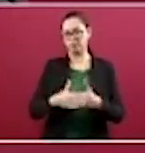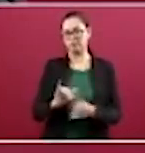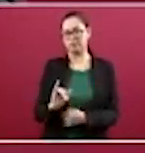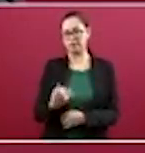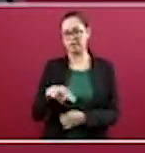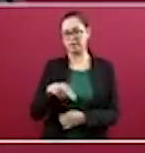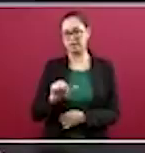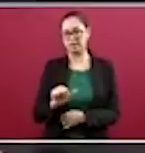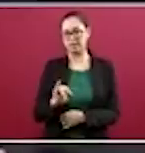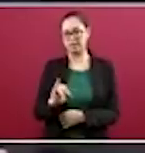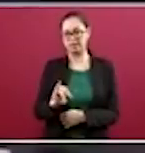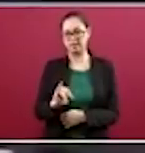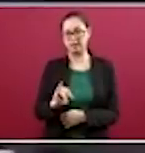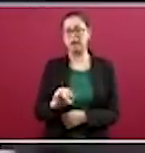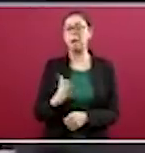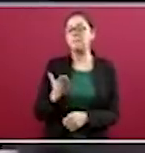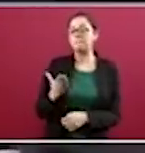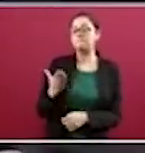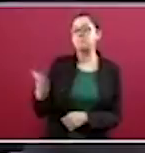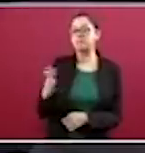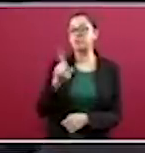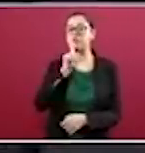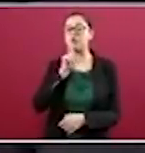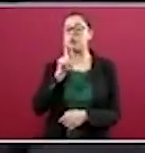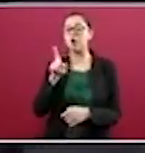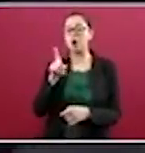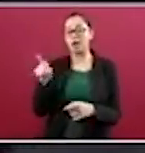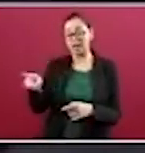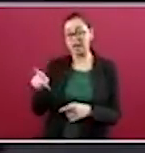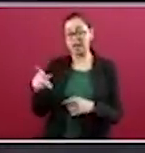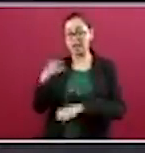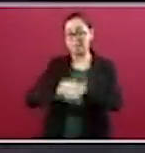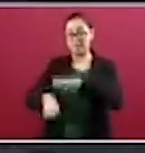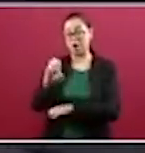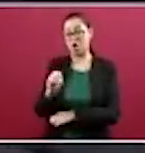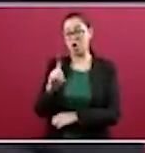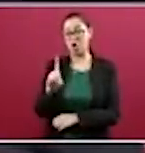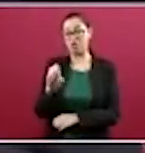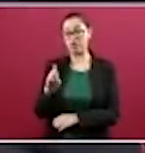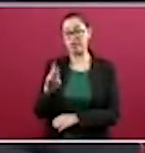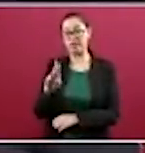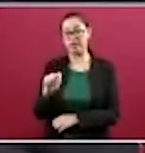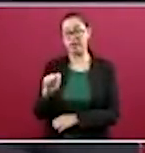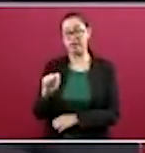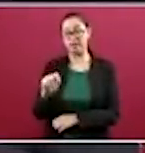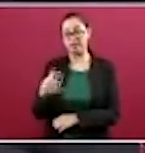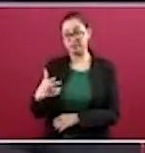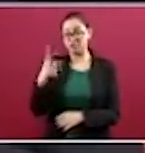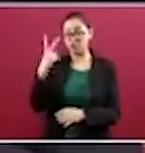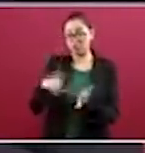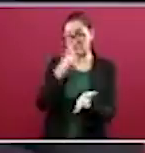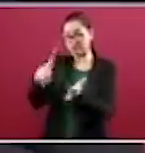pidió reservar información sobre Odebrecht en dos ocasiones.